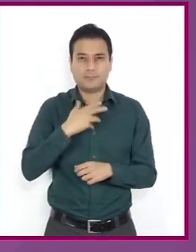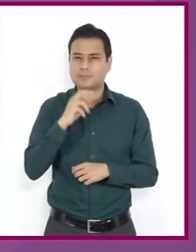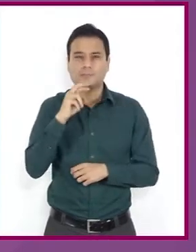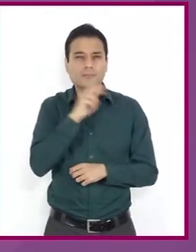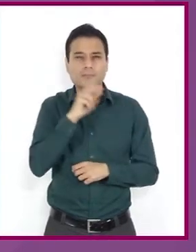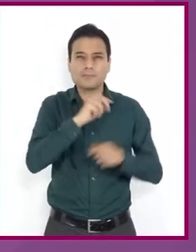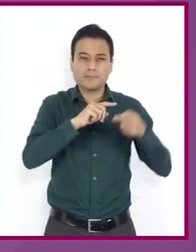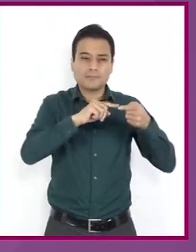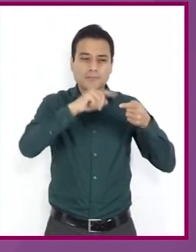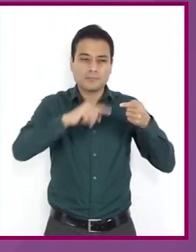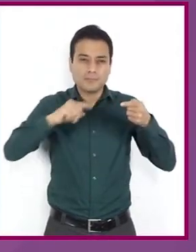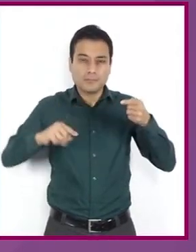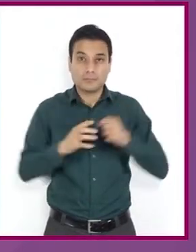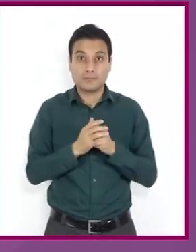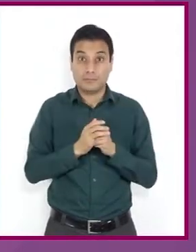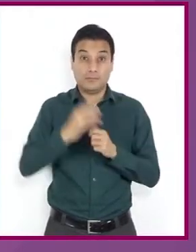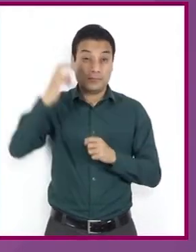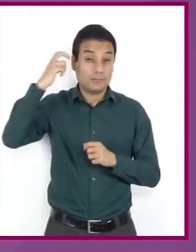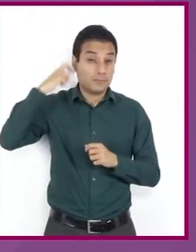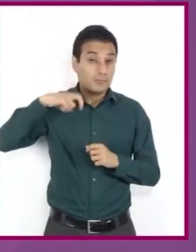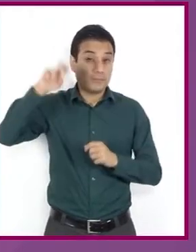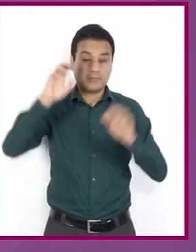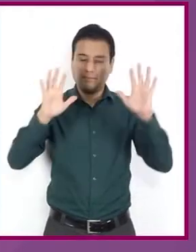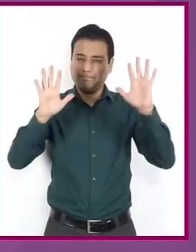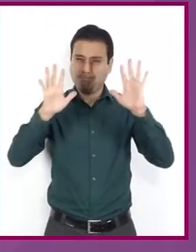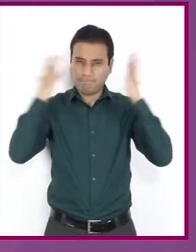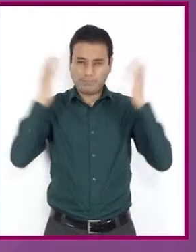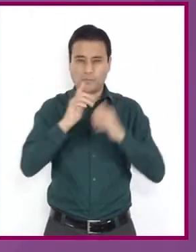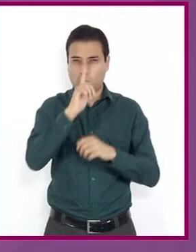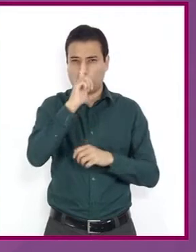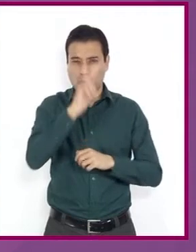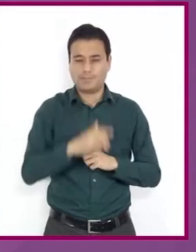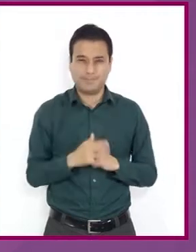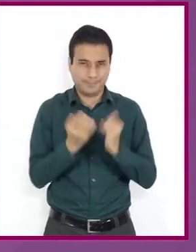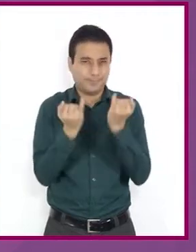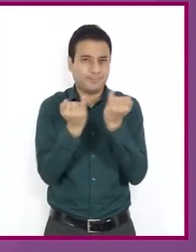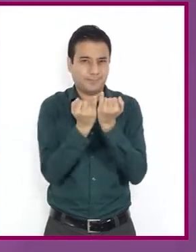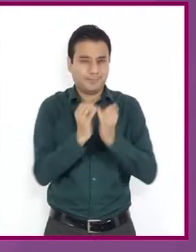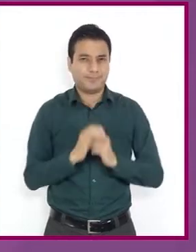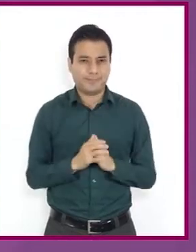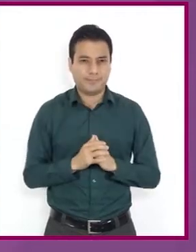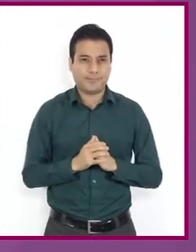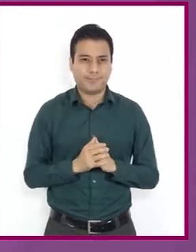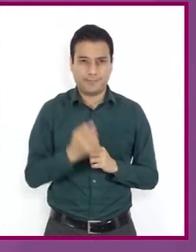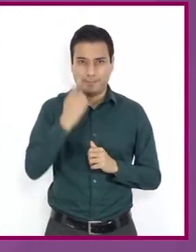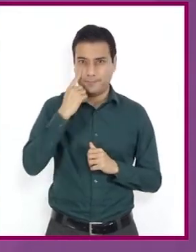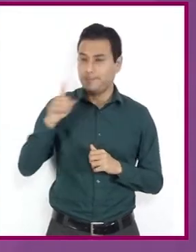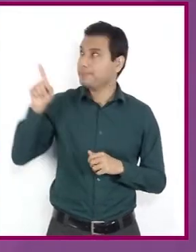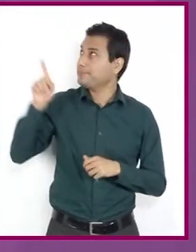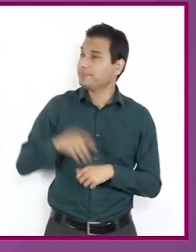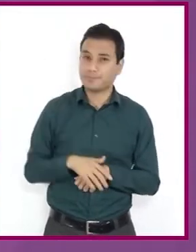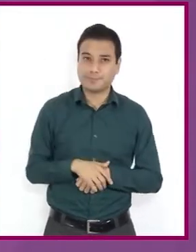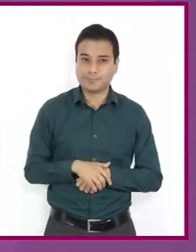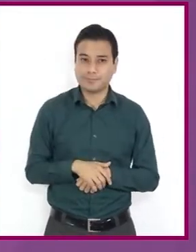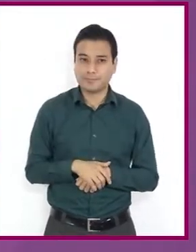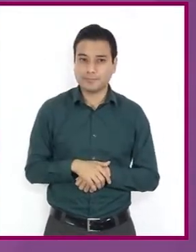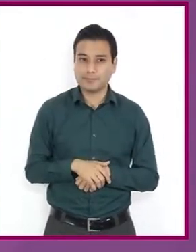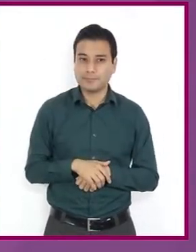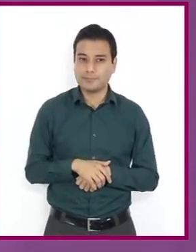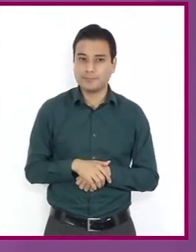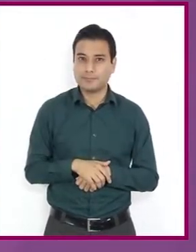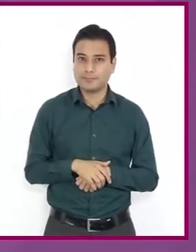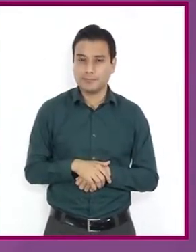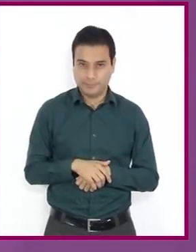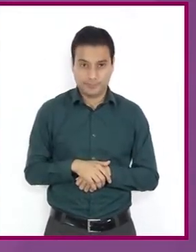que viajan a la velocidad de la luz. En estas ondas, los campos eléctrico y magnético son perpendiculares entre